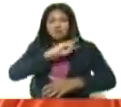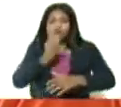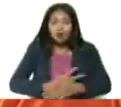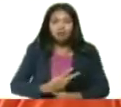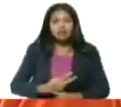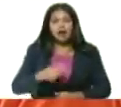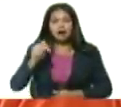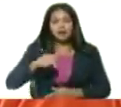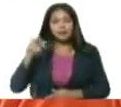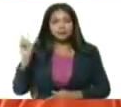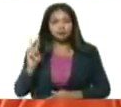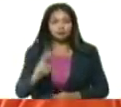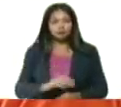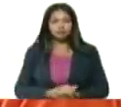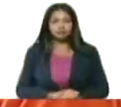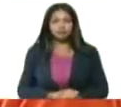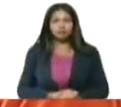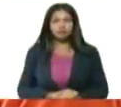efectivas,